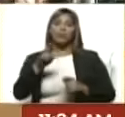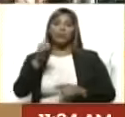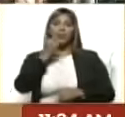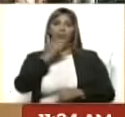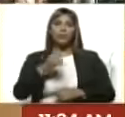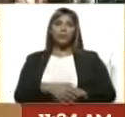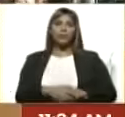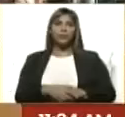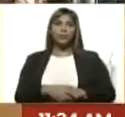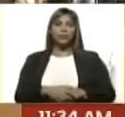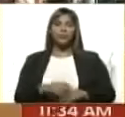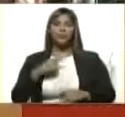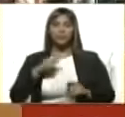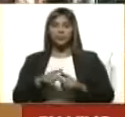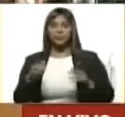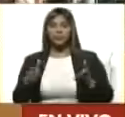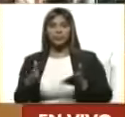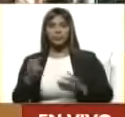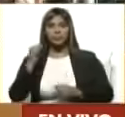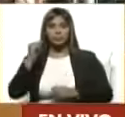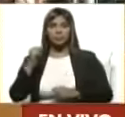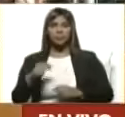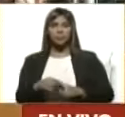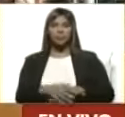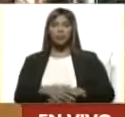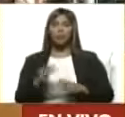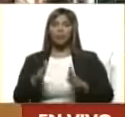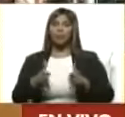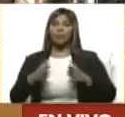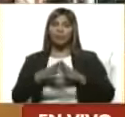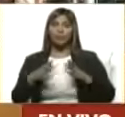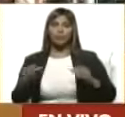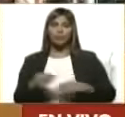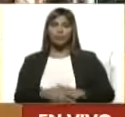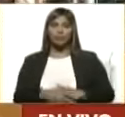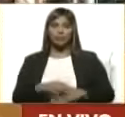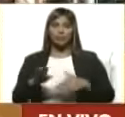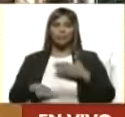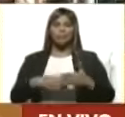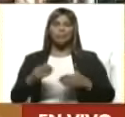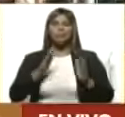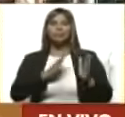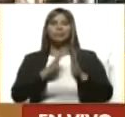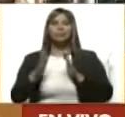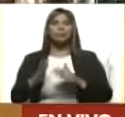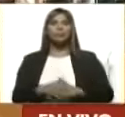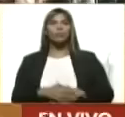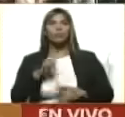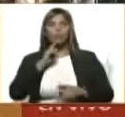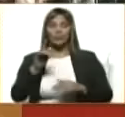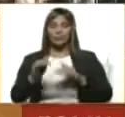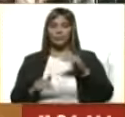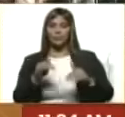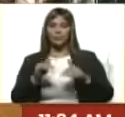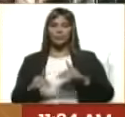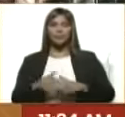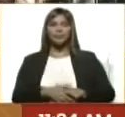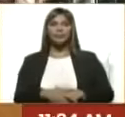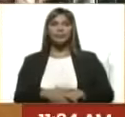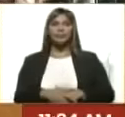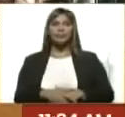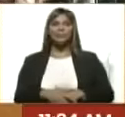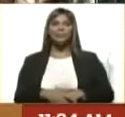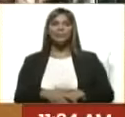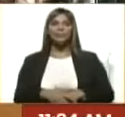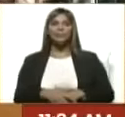Es motivar para triunfar, hay que tocarle la puerta a todos y a todas. Y luego está la organizar para votar, organizar para